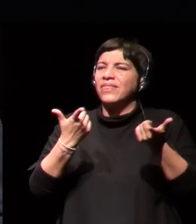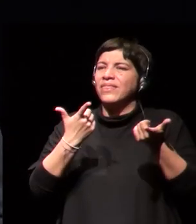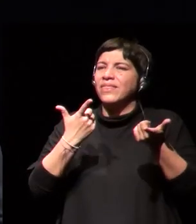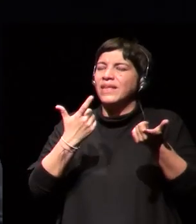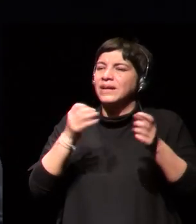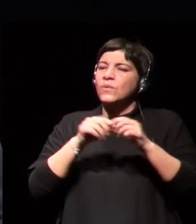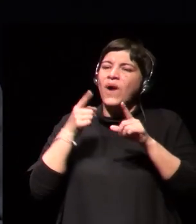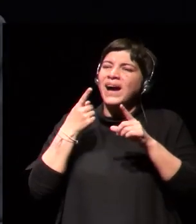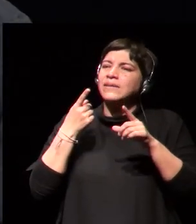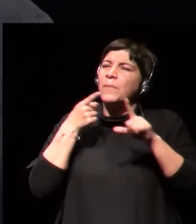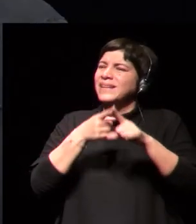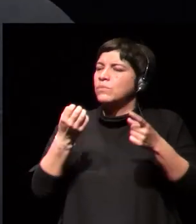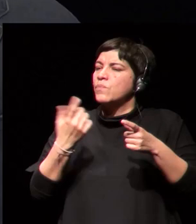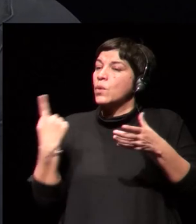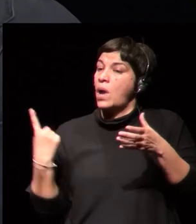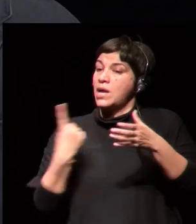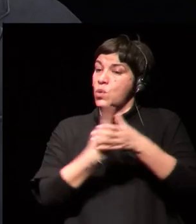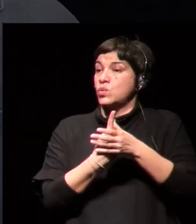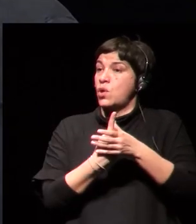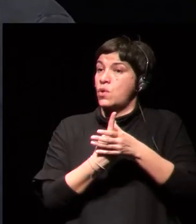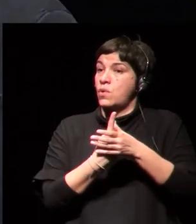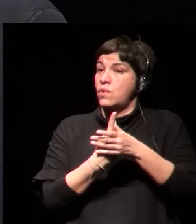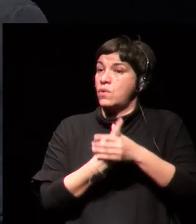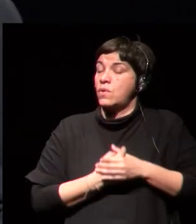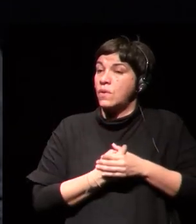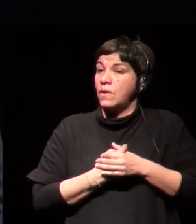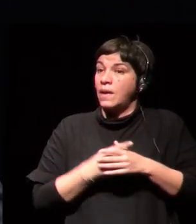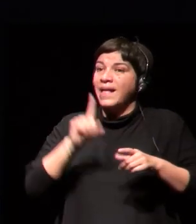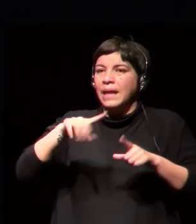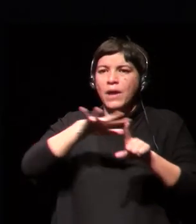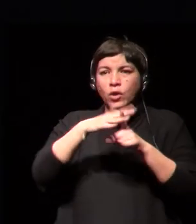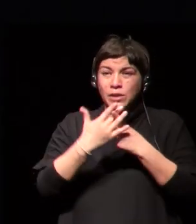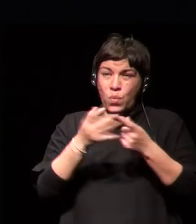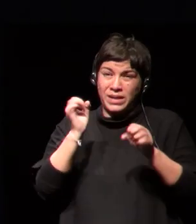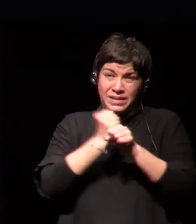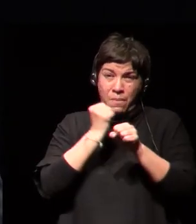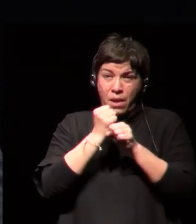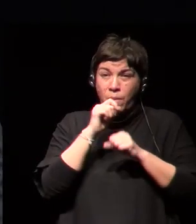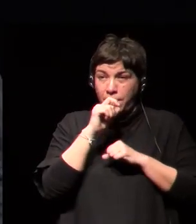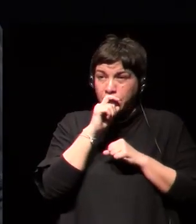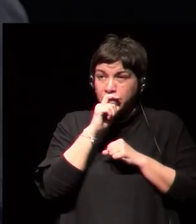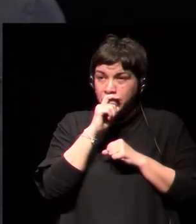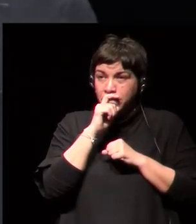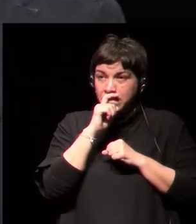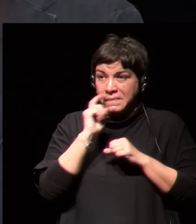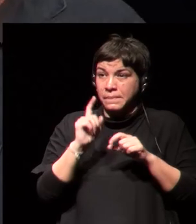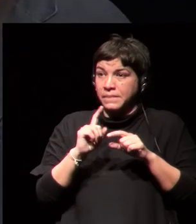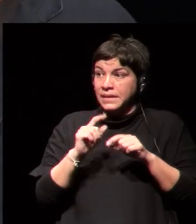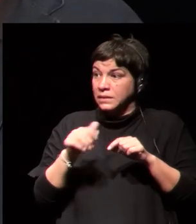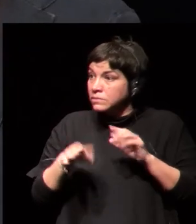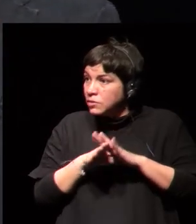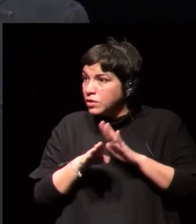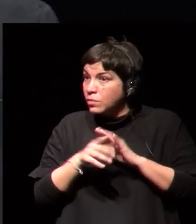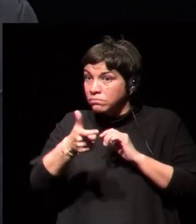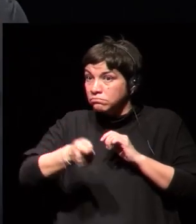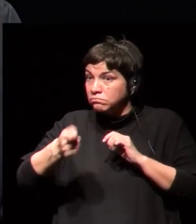comunidades vulnerables. Para contextualizar este trabajo, seguimos, por favor, con las diapositivas, buscamos el vídeo.